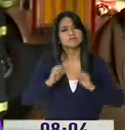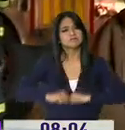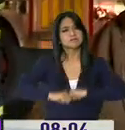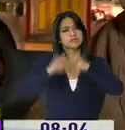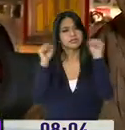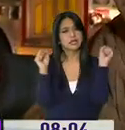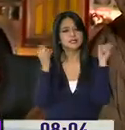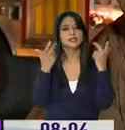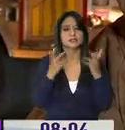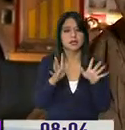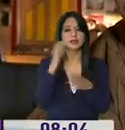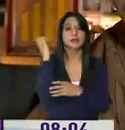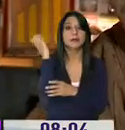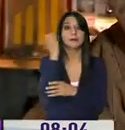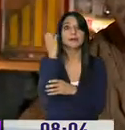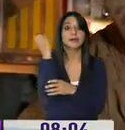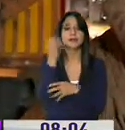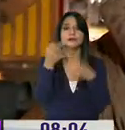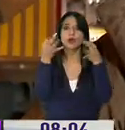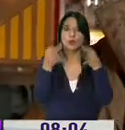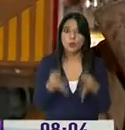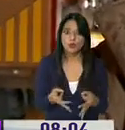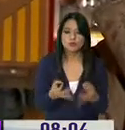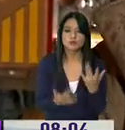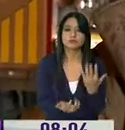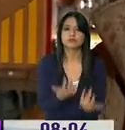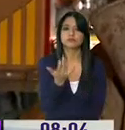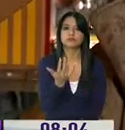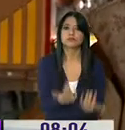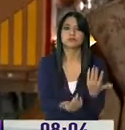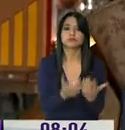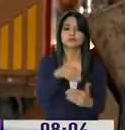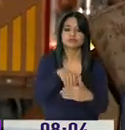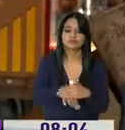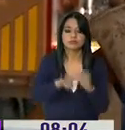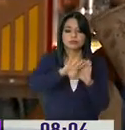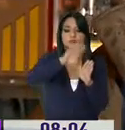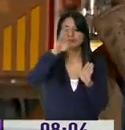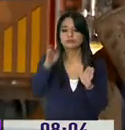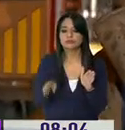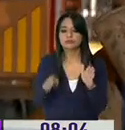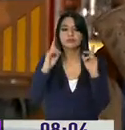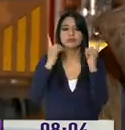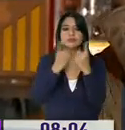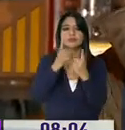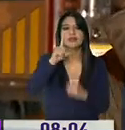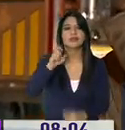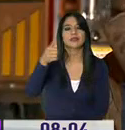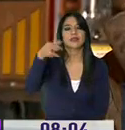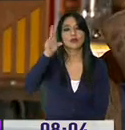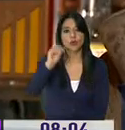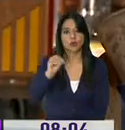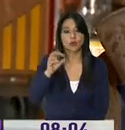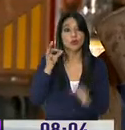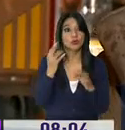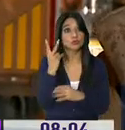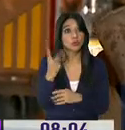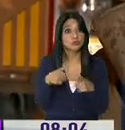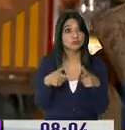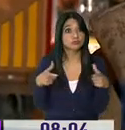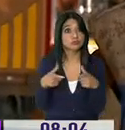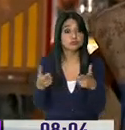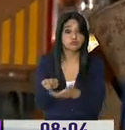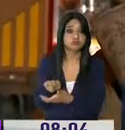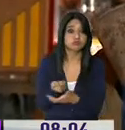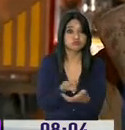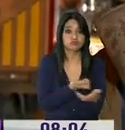la central de emergencias despacha a un incendio en el interior del túnel de San Diego. Al lugar arriban dos unidades contra incendios, el